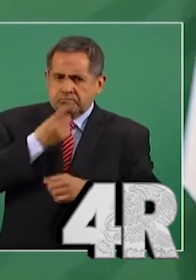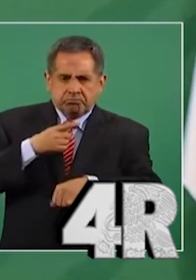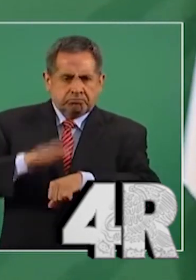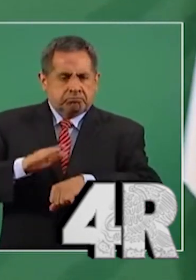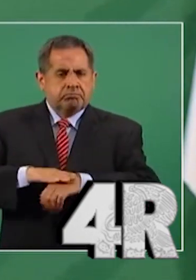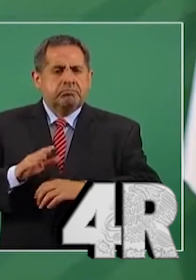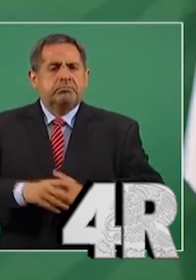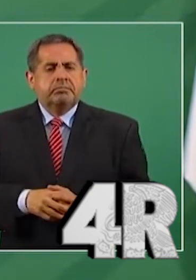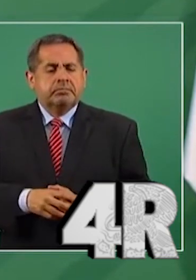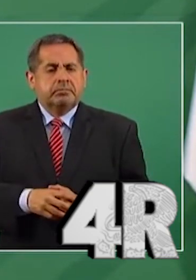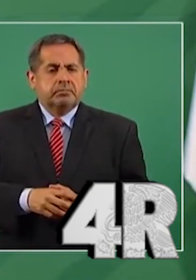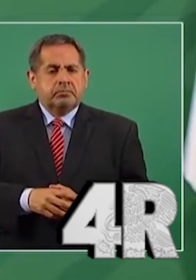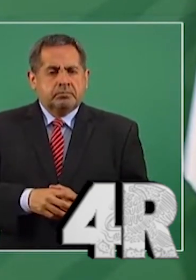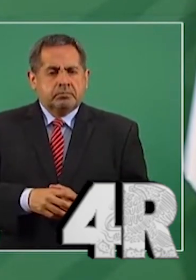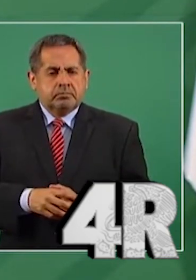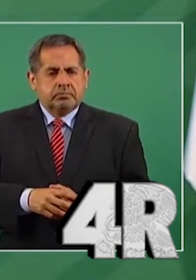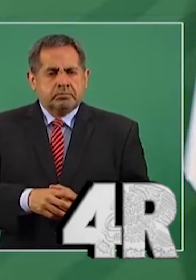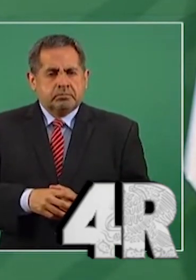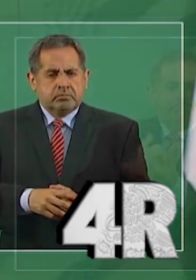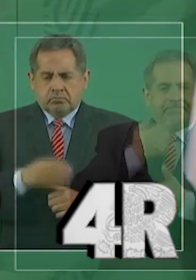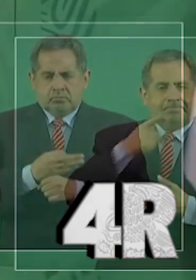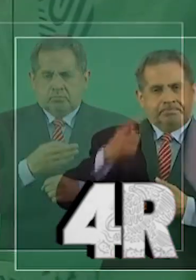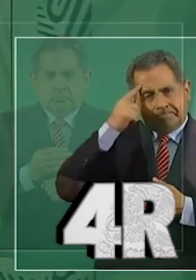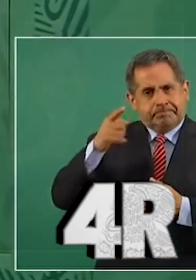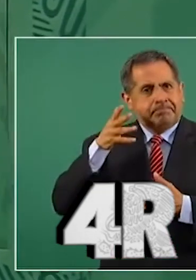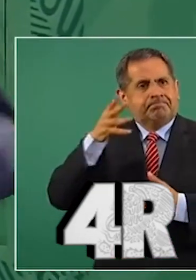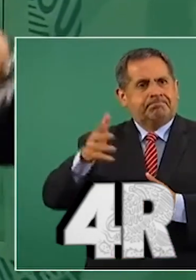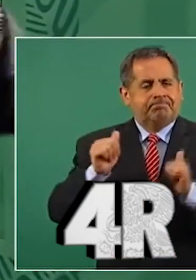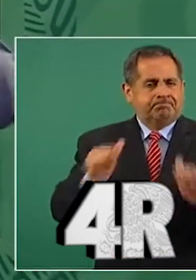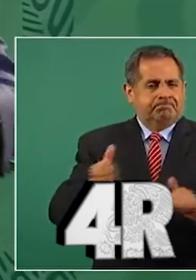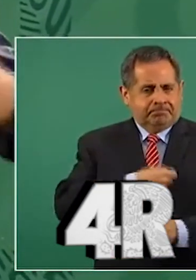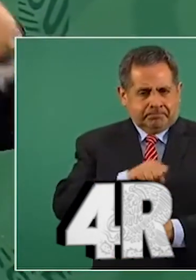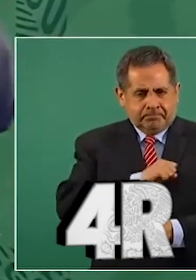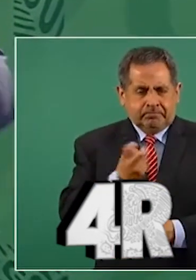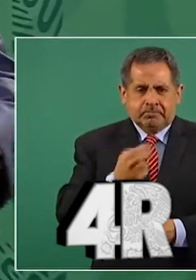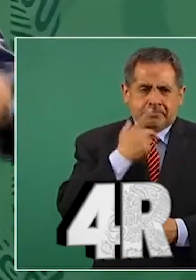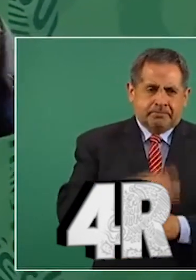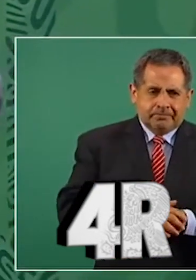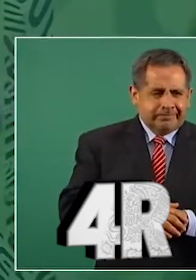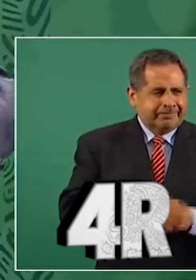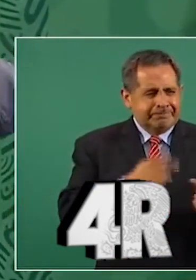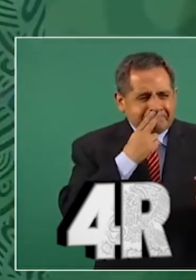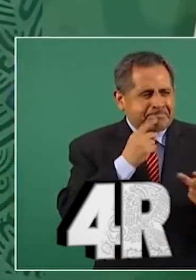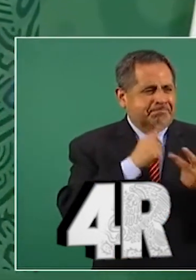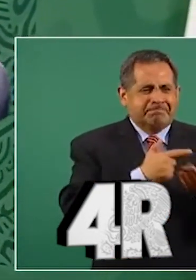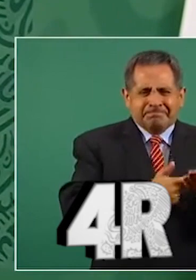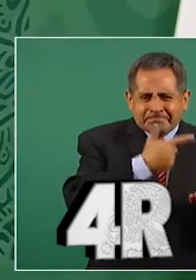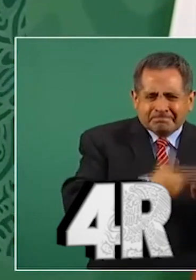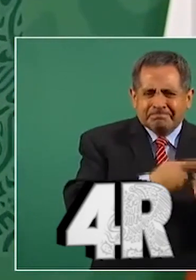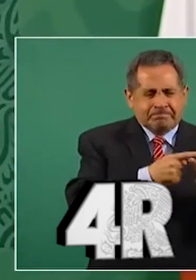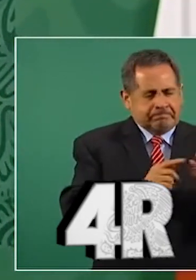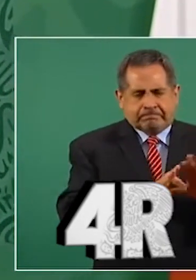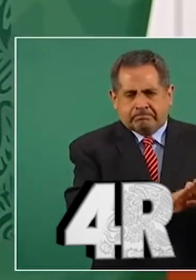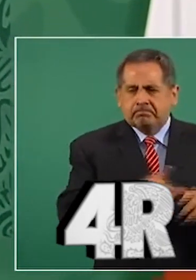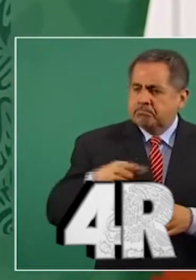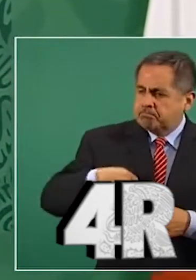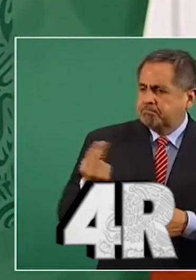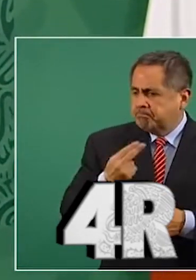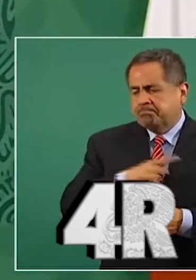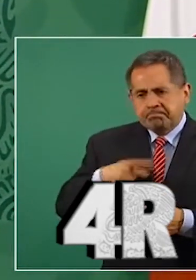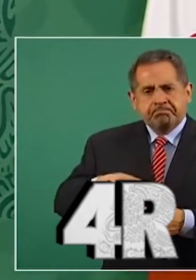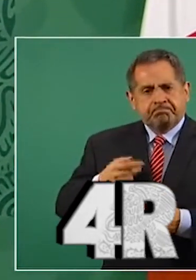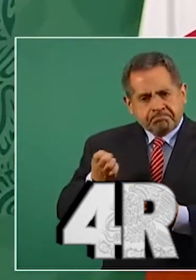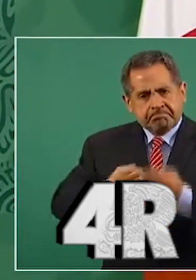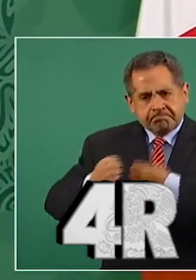ya no contagio. Yo tengo que seguir haciendo lo mismo